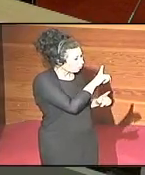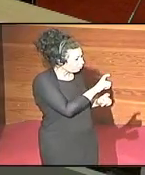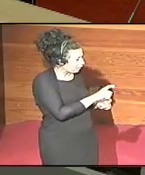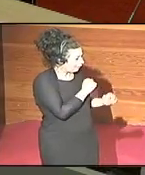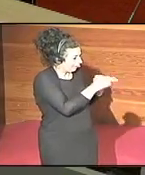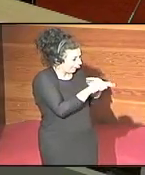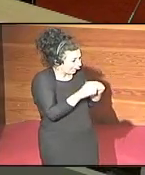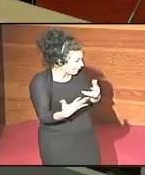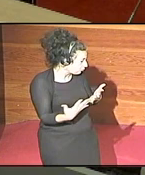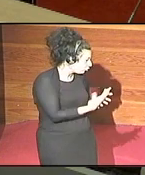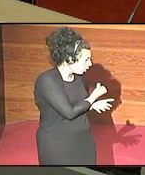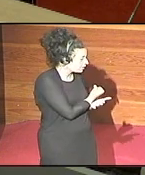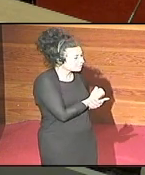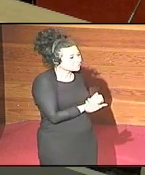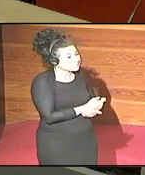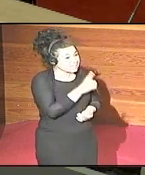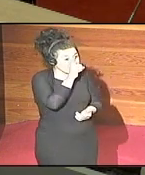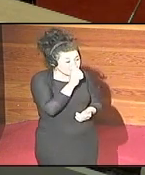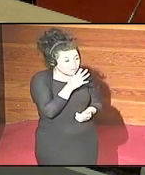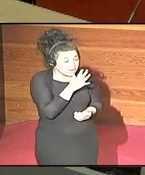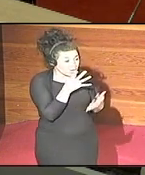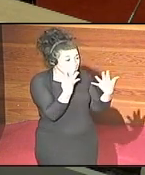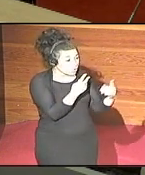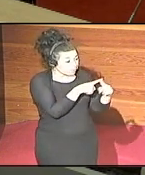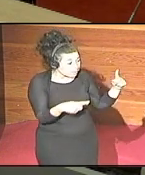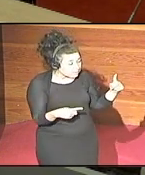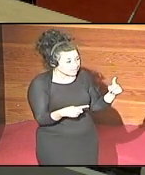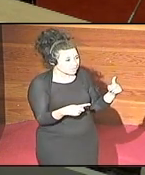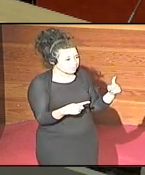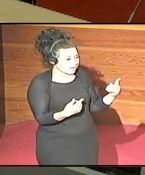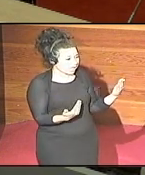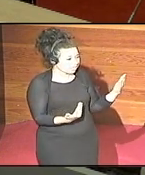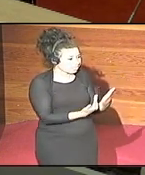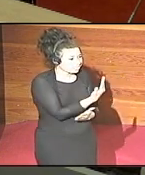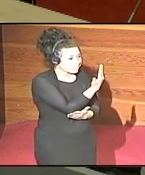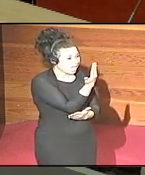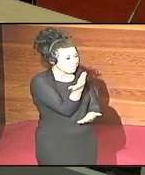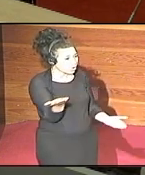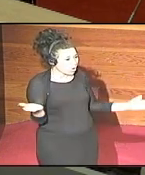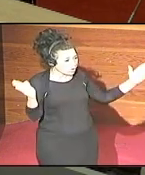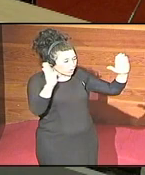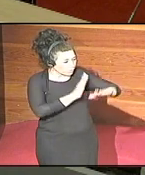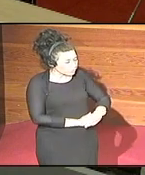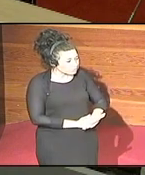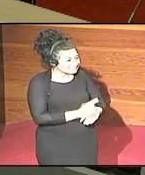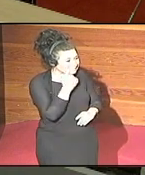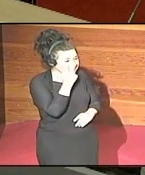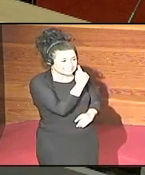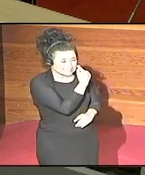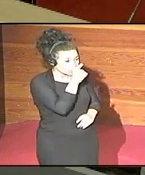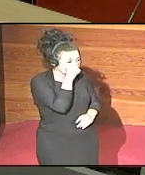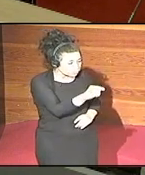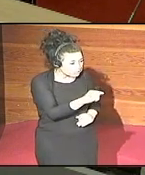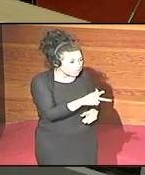guztiengatik. Gogoratu orain 9:30etan egunari amaiera emateko Los Testigos de Putin dokumentala eskainiko dela,